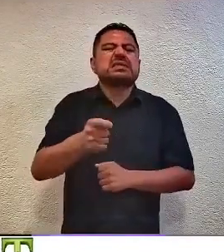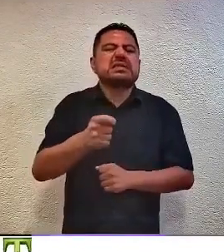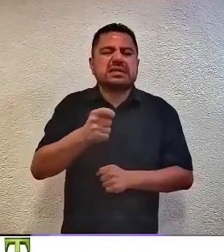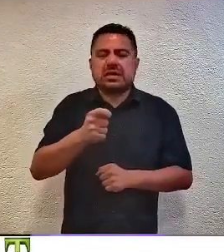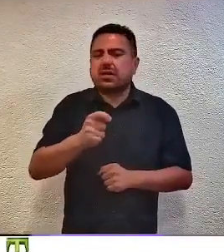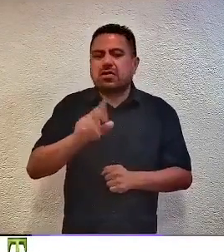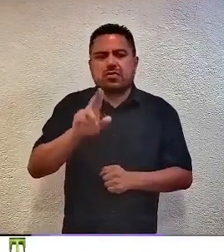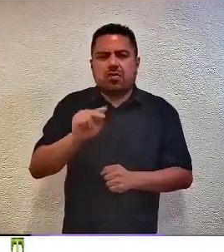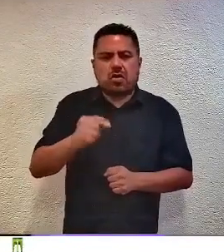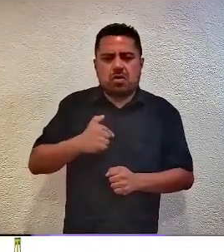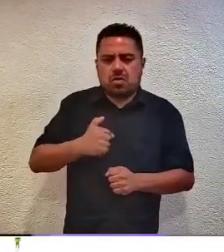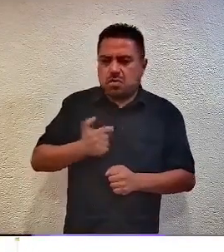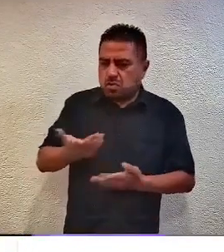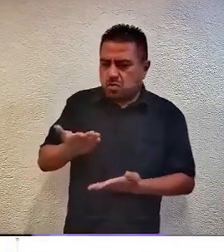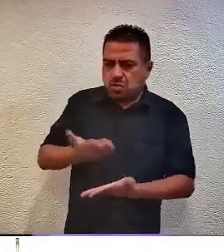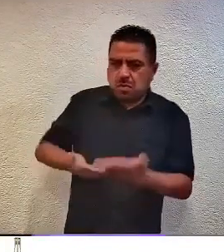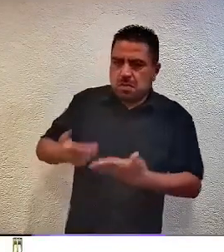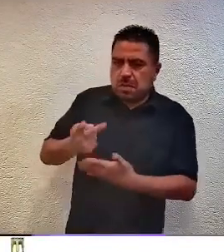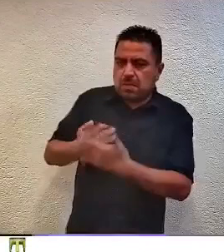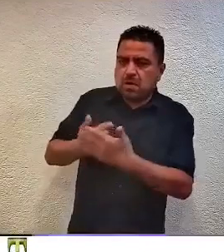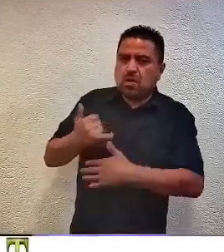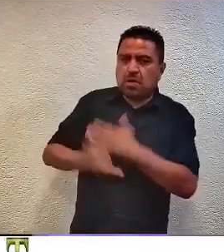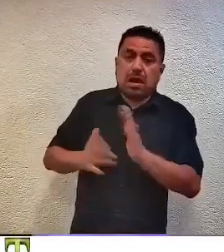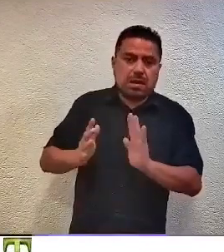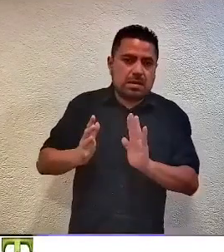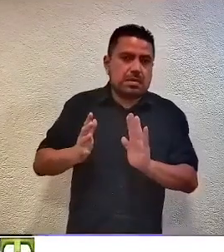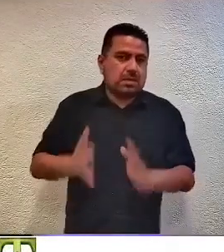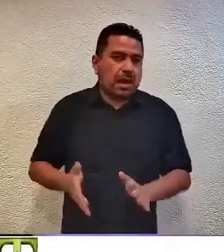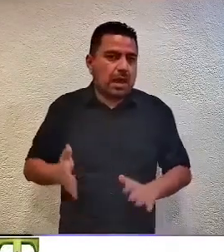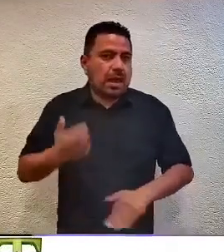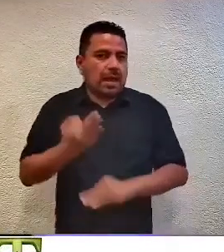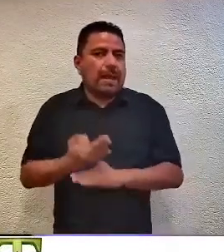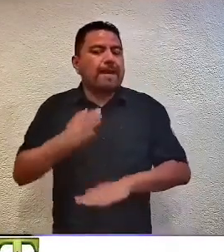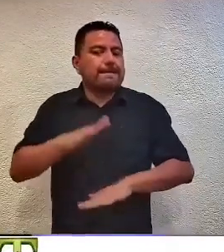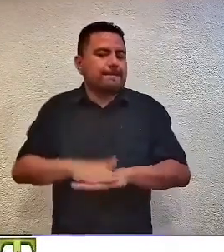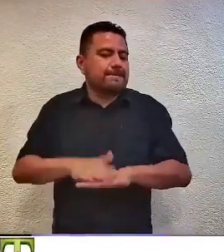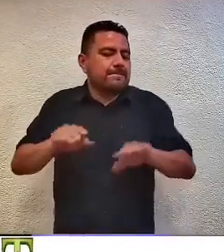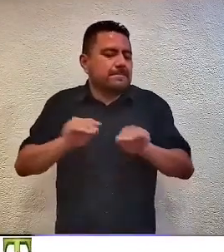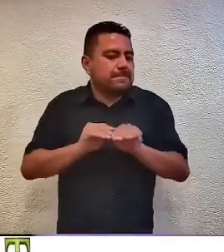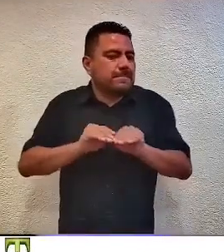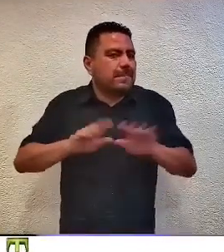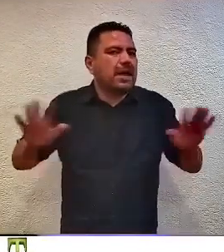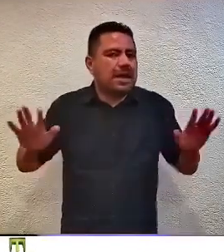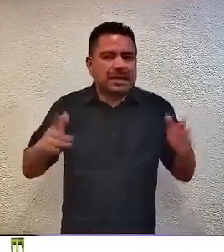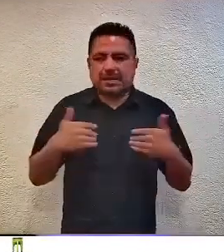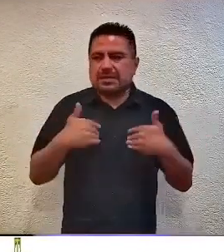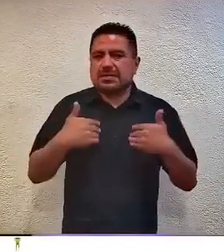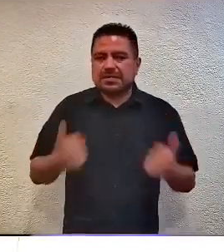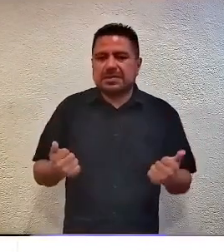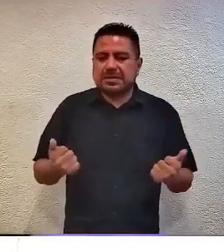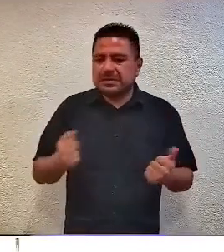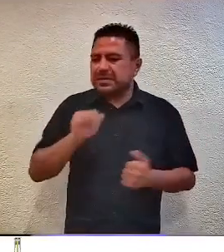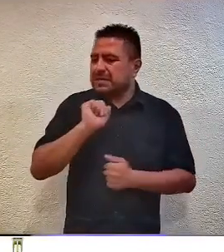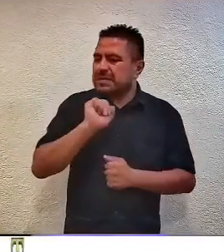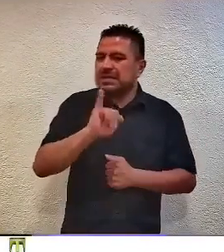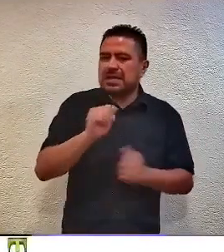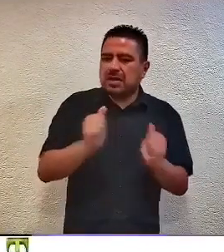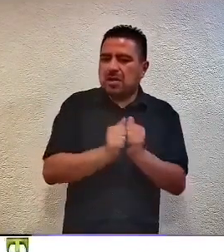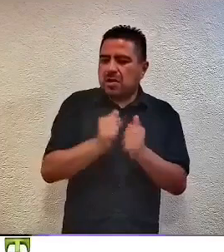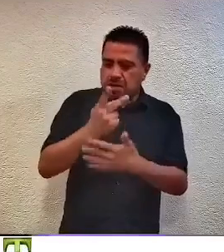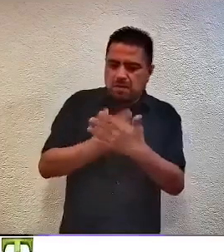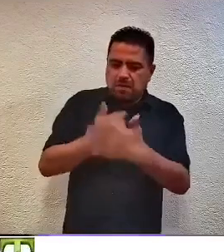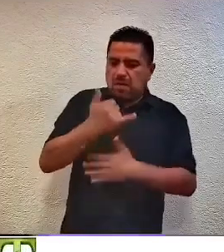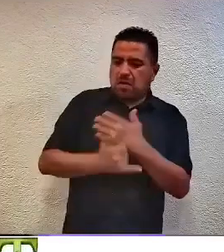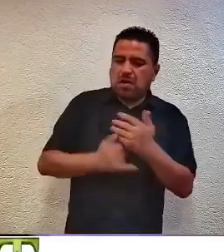no compartí el proyecto y que quedan ya dilucidados y claros en el proyecto a partir